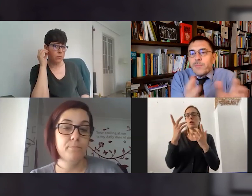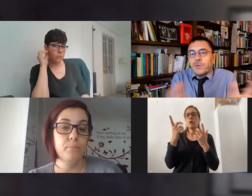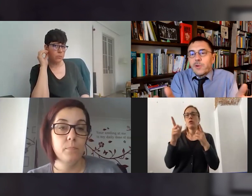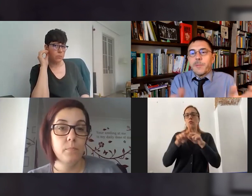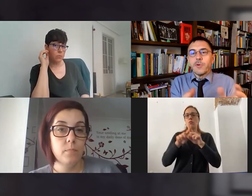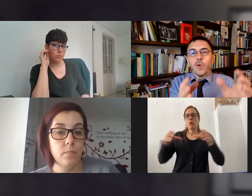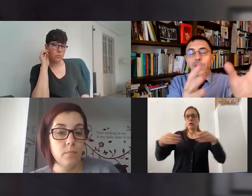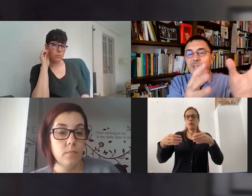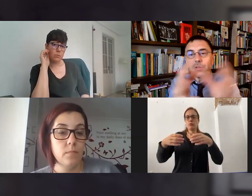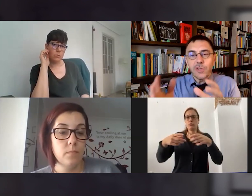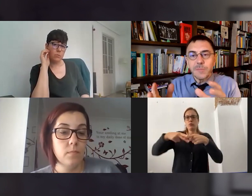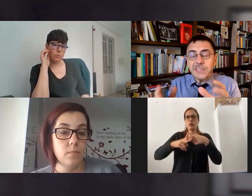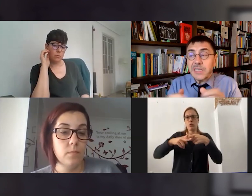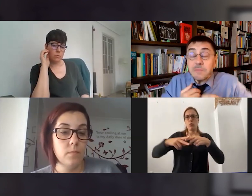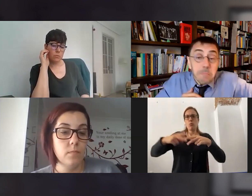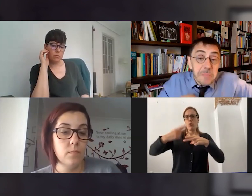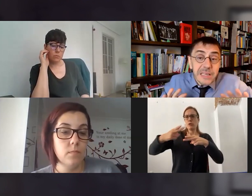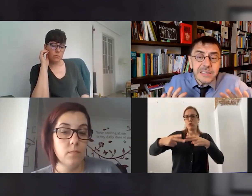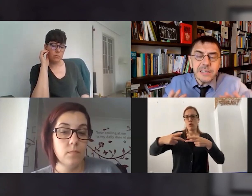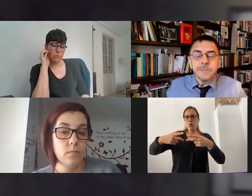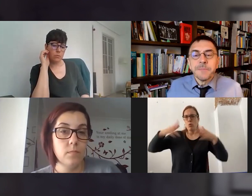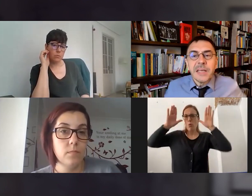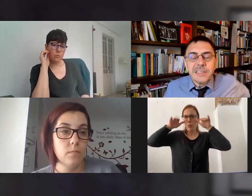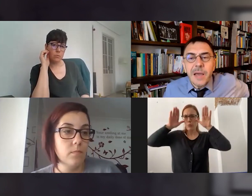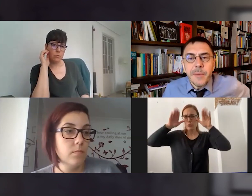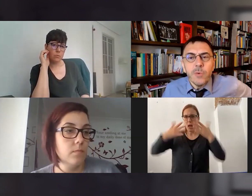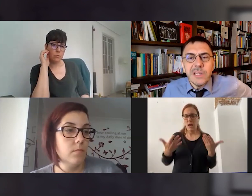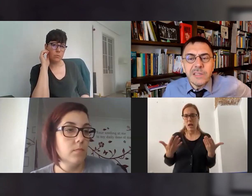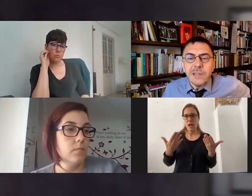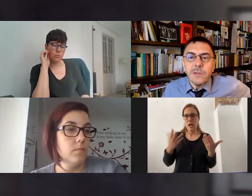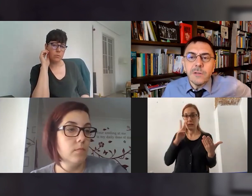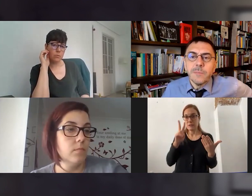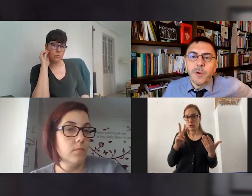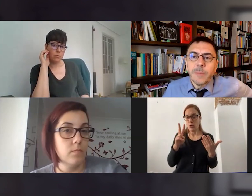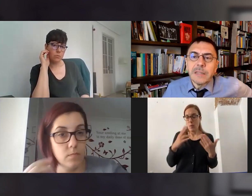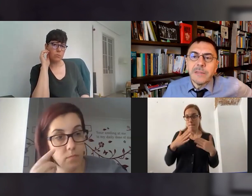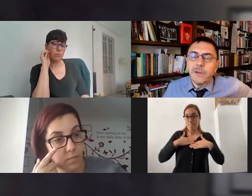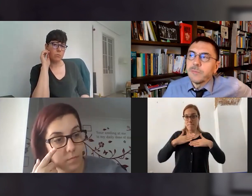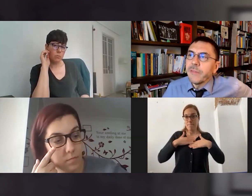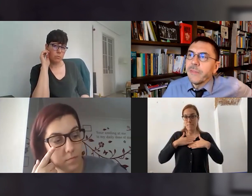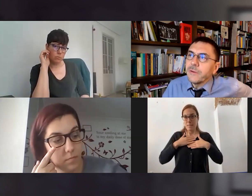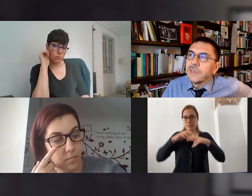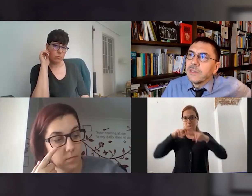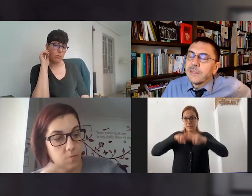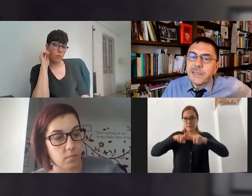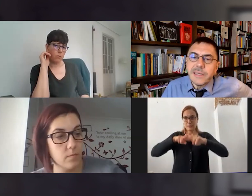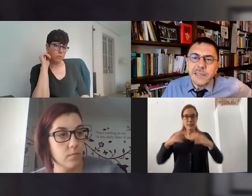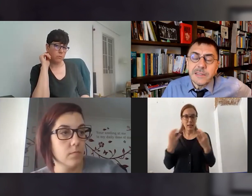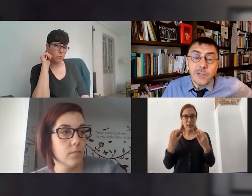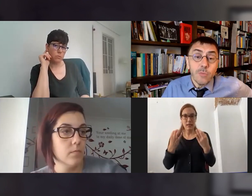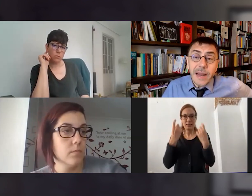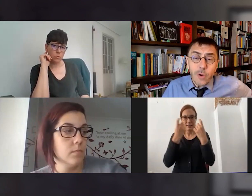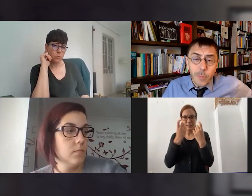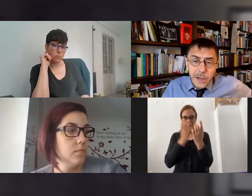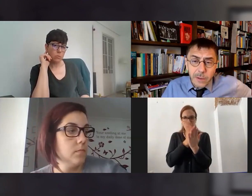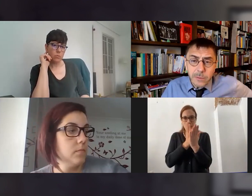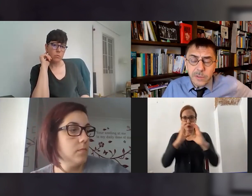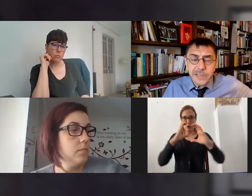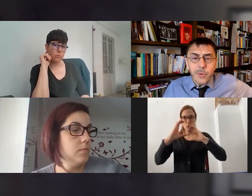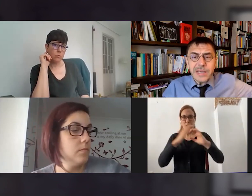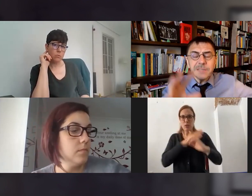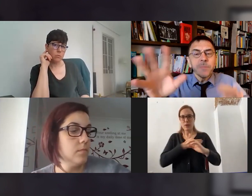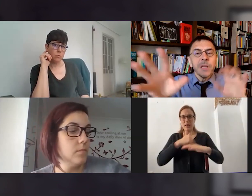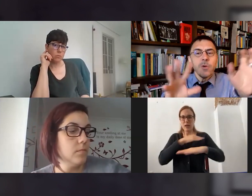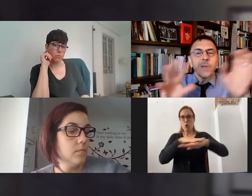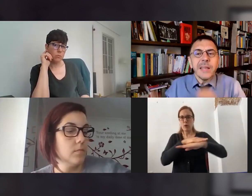decir, lo vemos cómo en estos dos meses, mi tesis es que ha habido un intento por parte de los medios de tumbar al gobierno, ¿no?